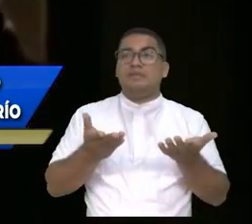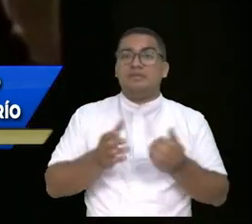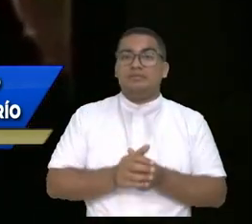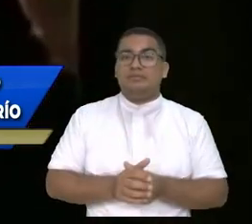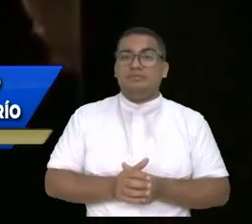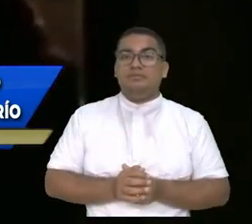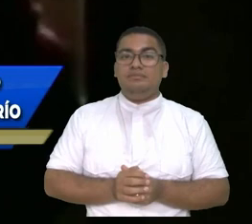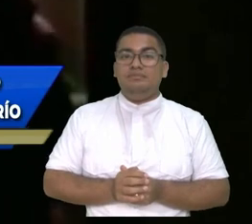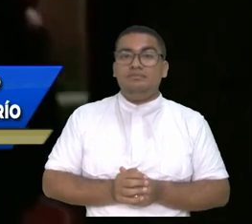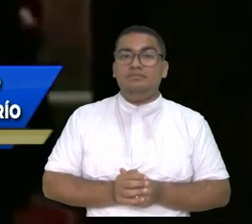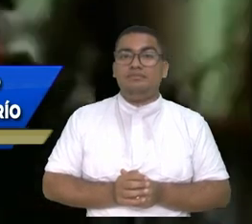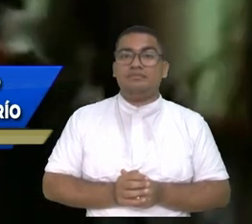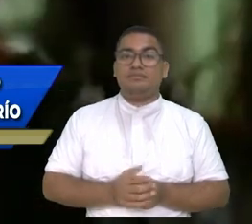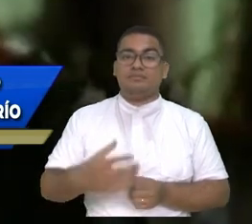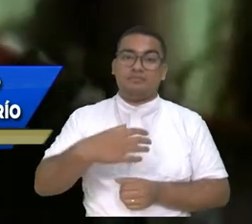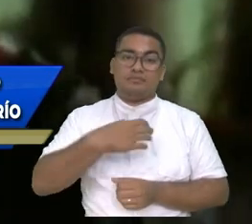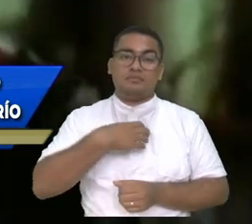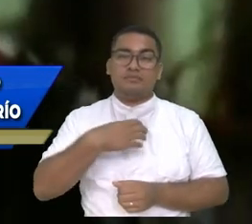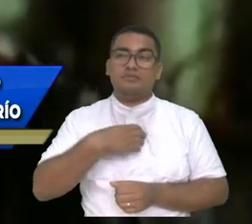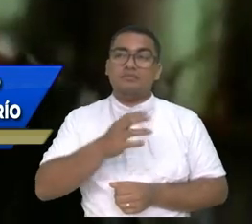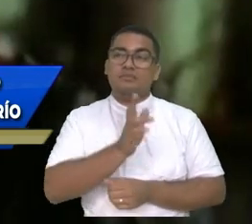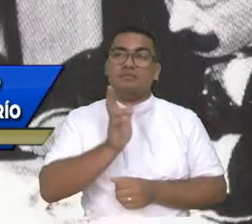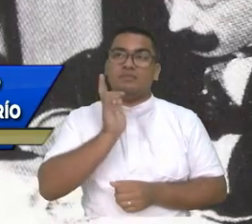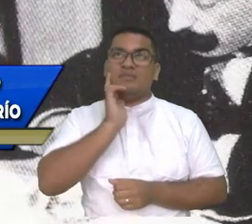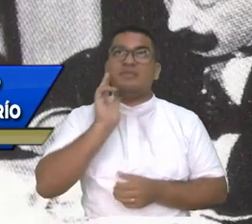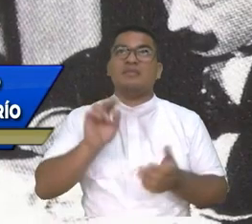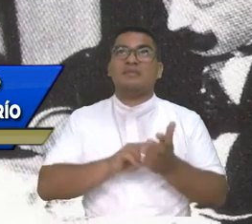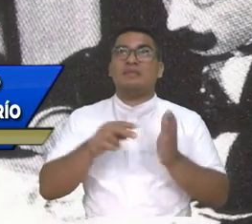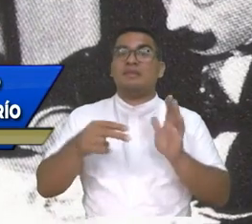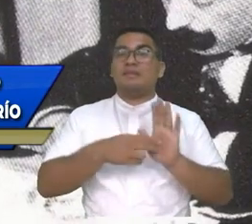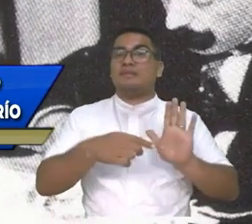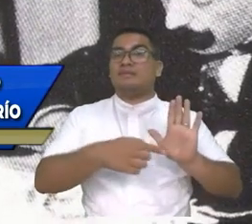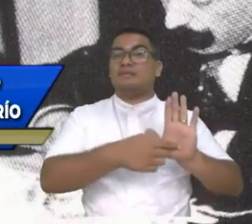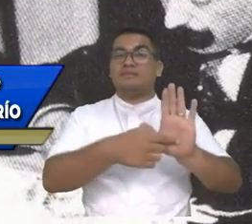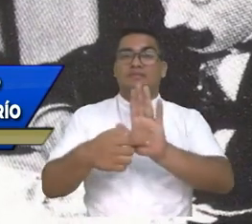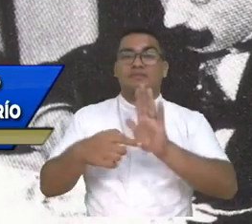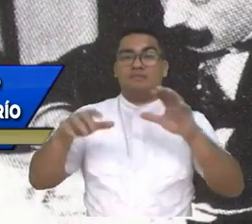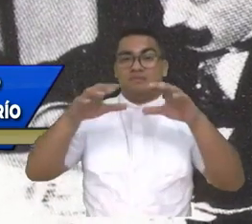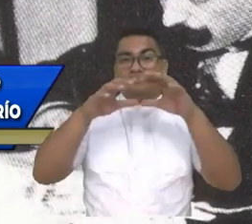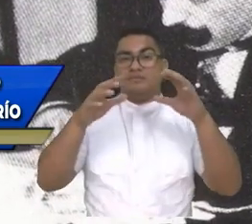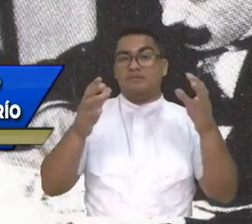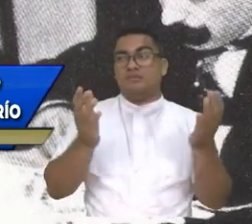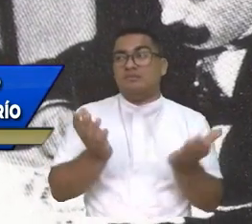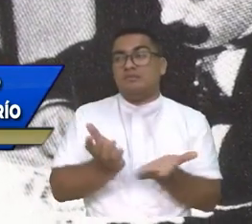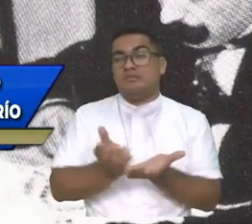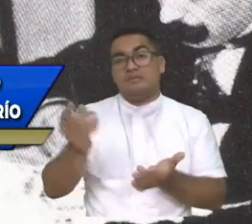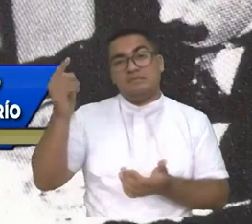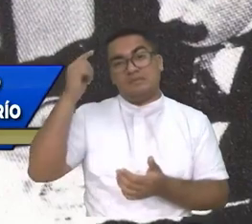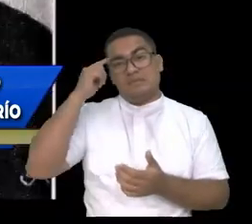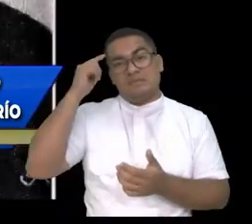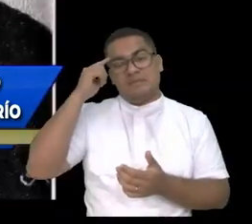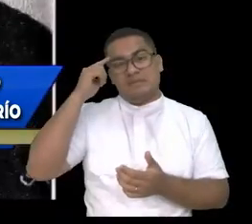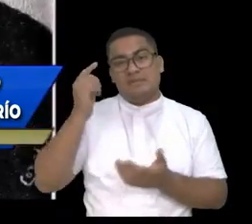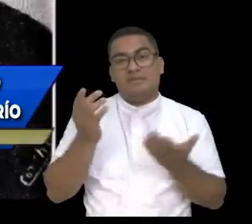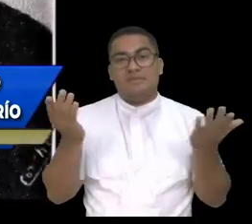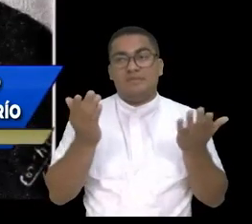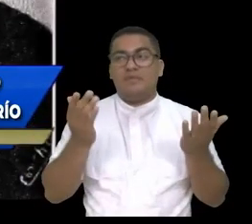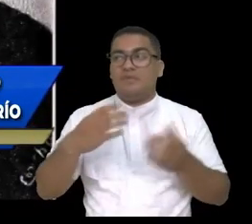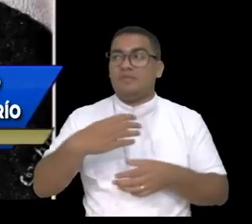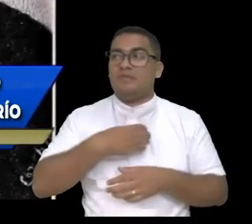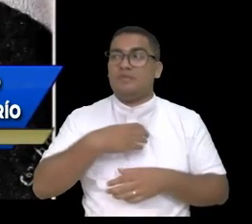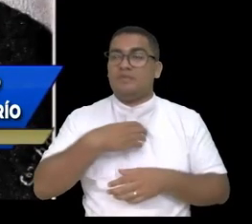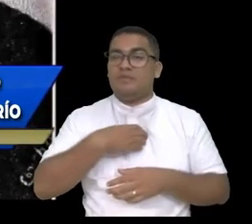es lo que Rubén Darío significa para todo el mundo, imagínate cuánto más para